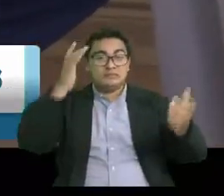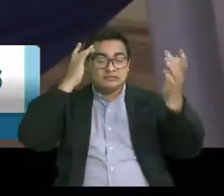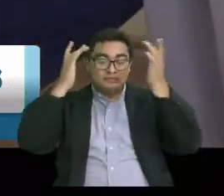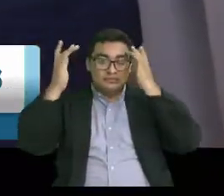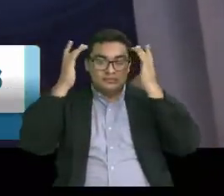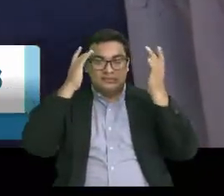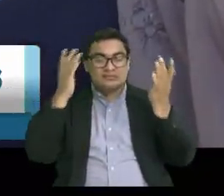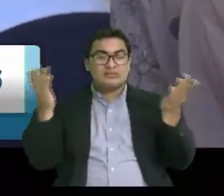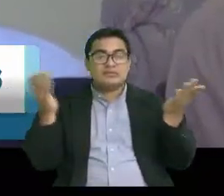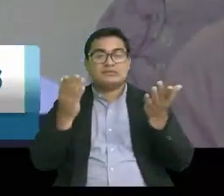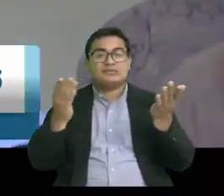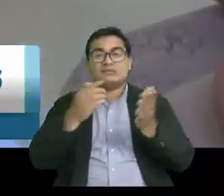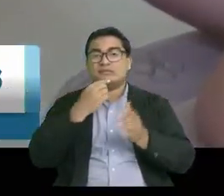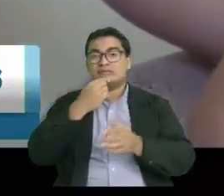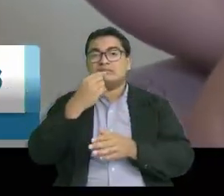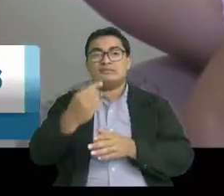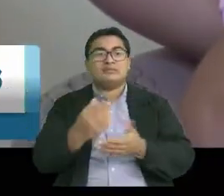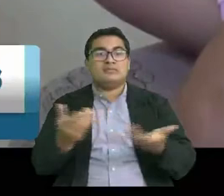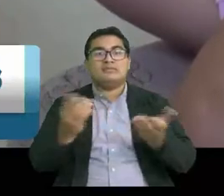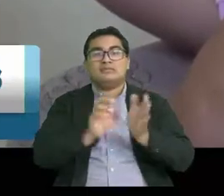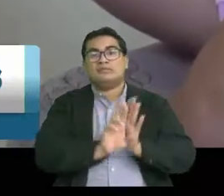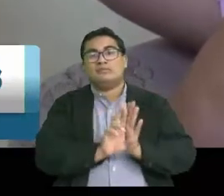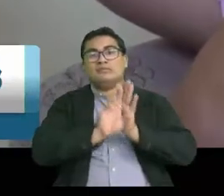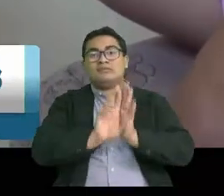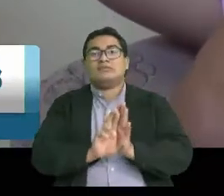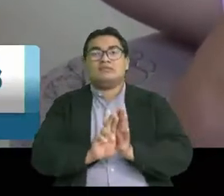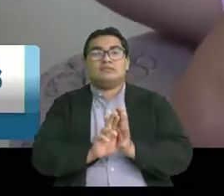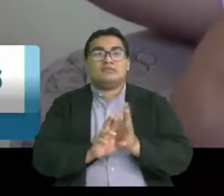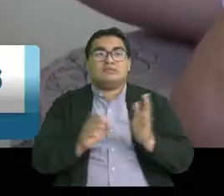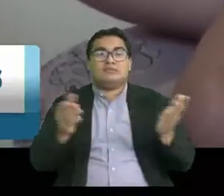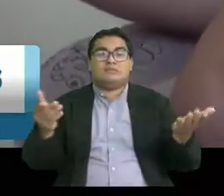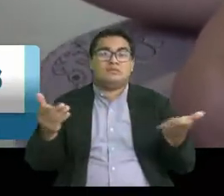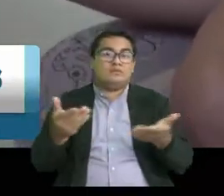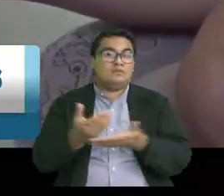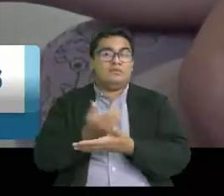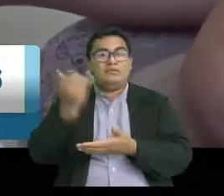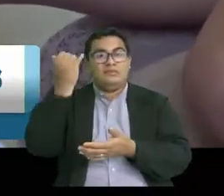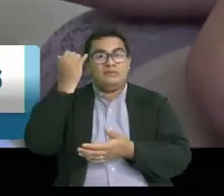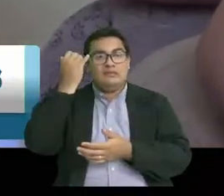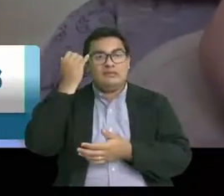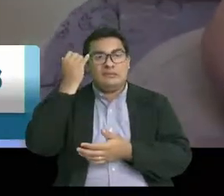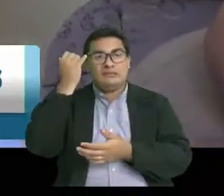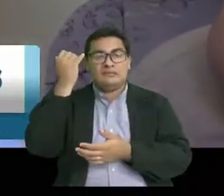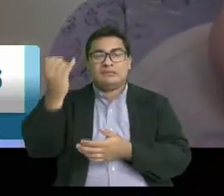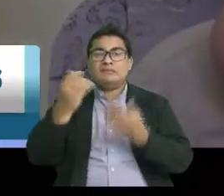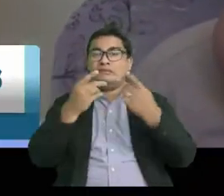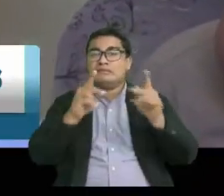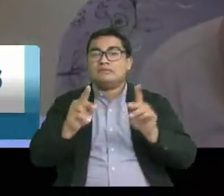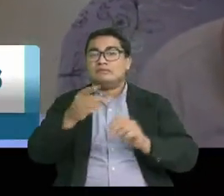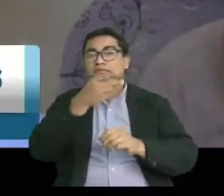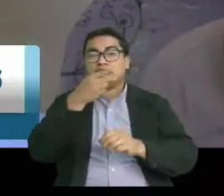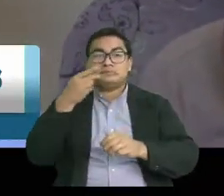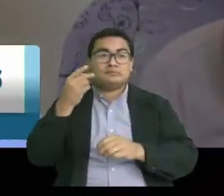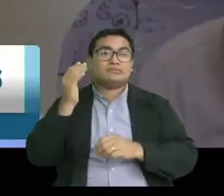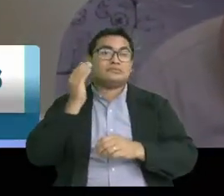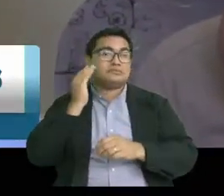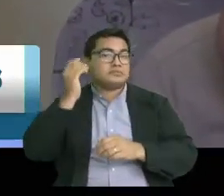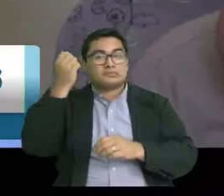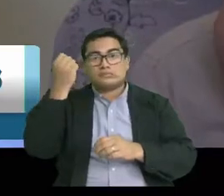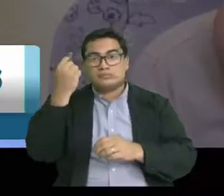ellos le expresan, usted le está dando una respuesta más científica, más certera, pero el padre no la comprende. Puede decir,